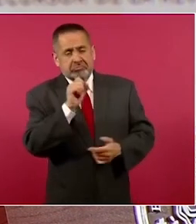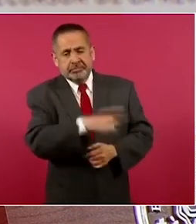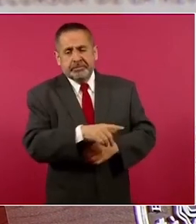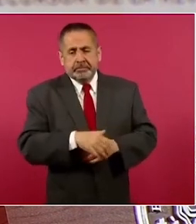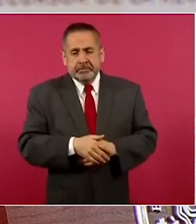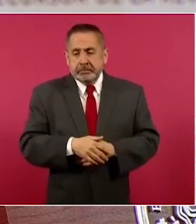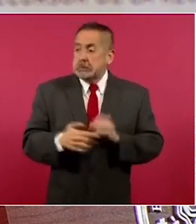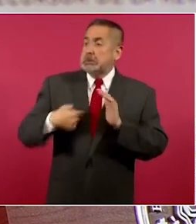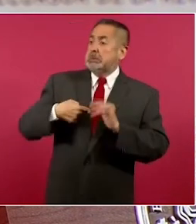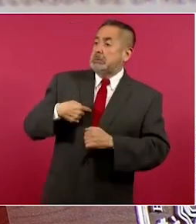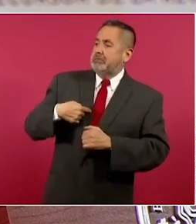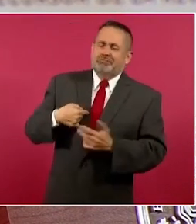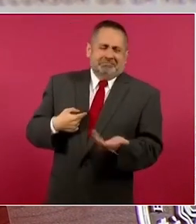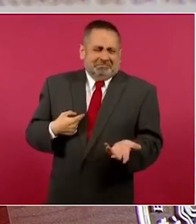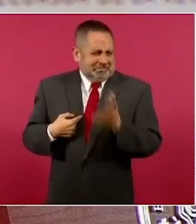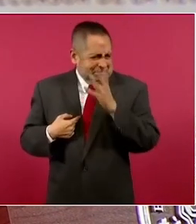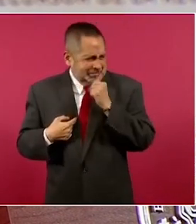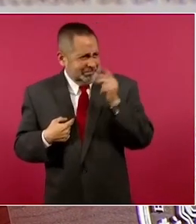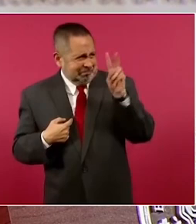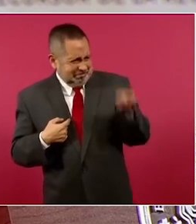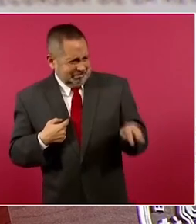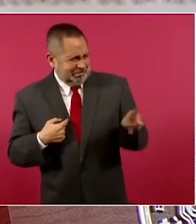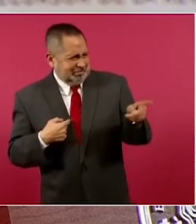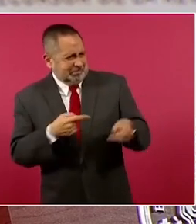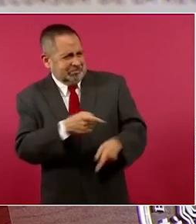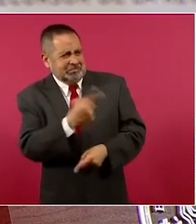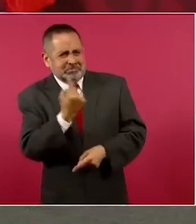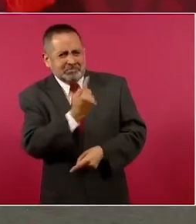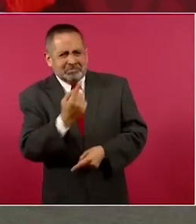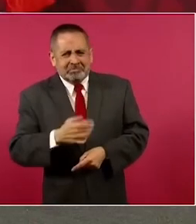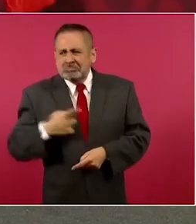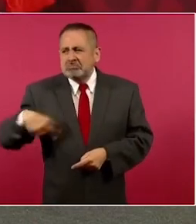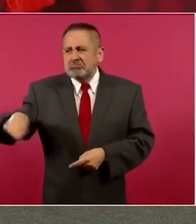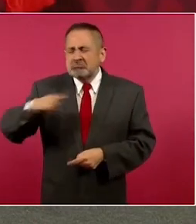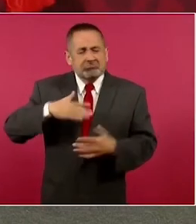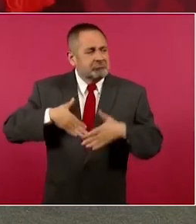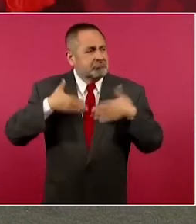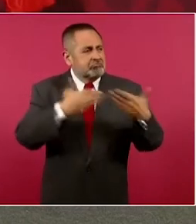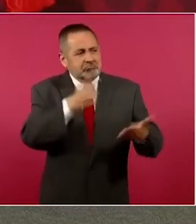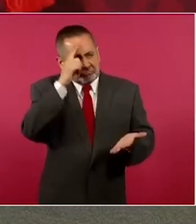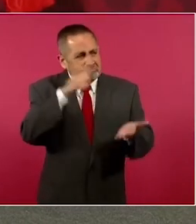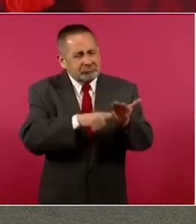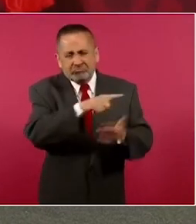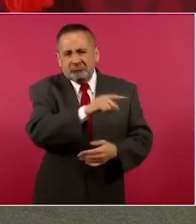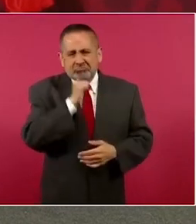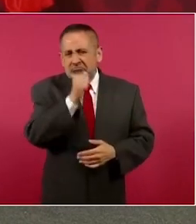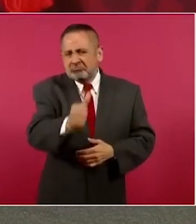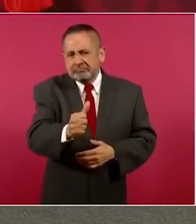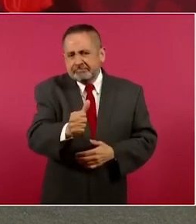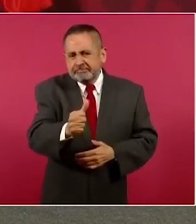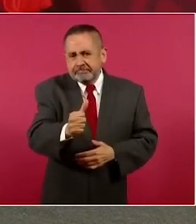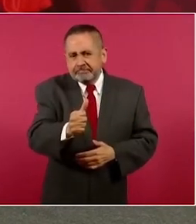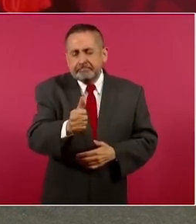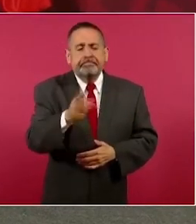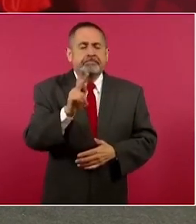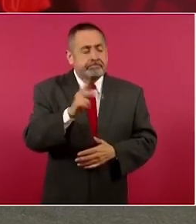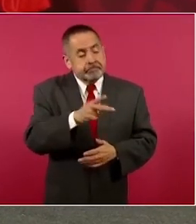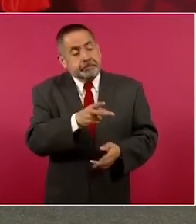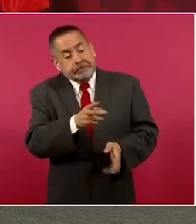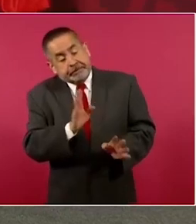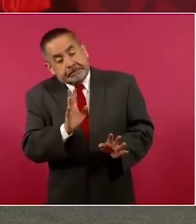Entonces eso les resta mucha credibilidad. De todas maneras, ahí vienen,